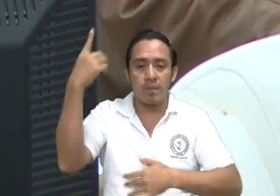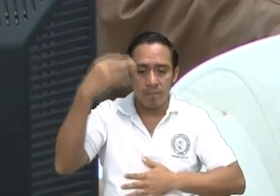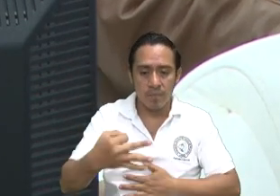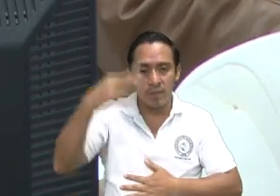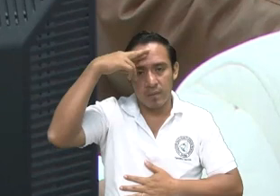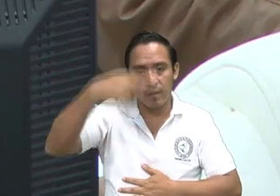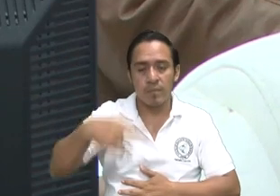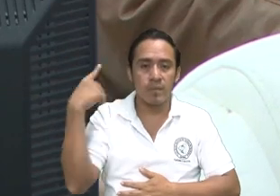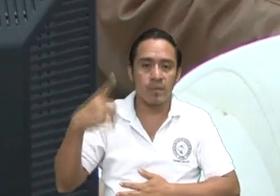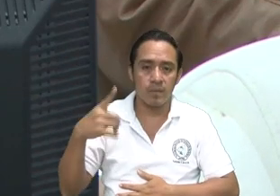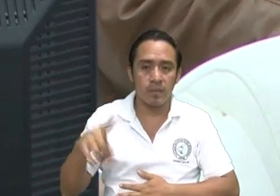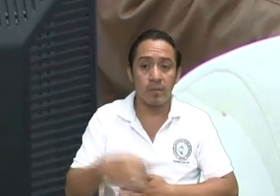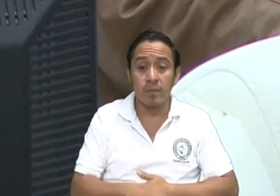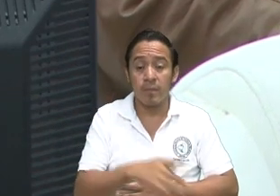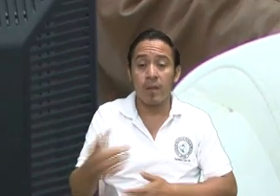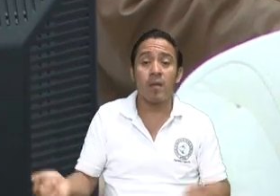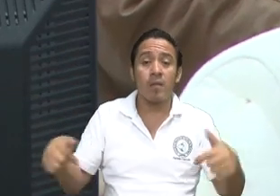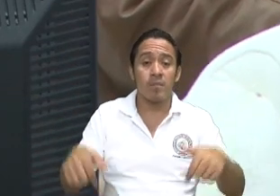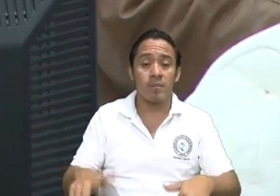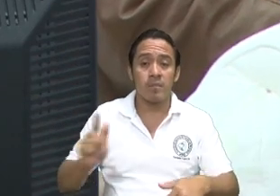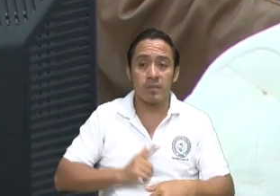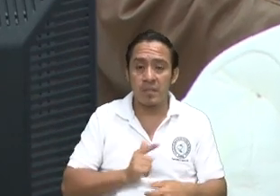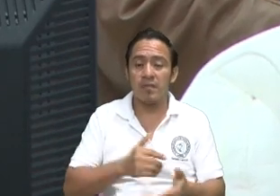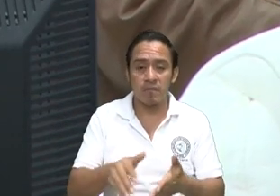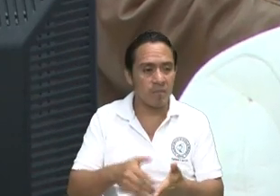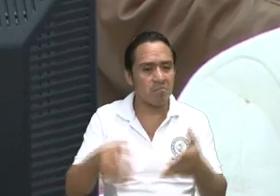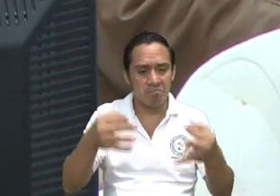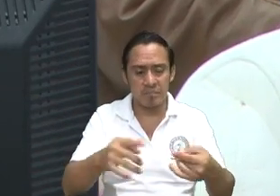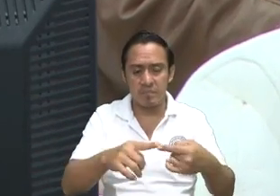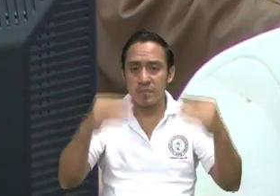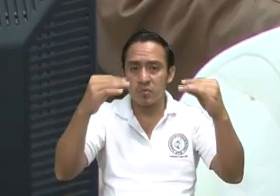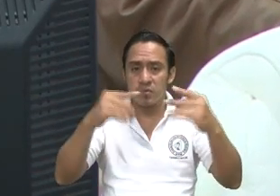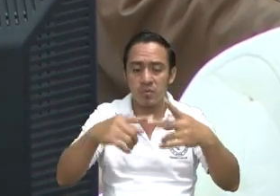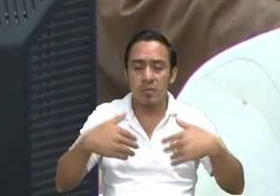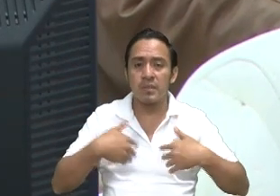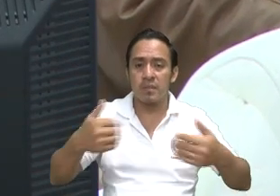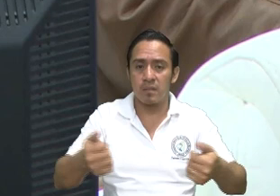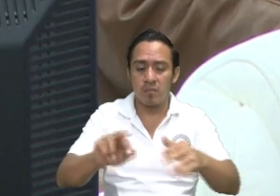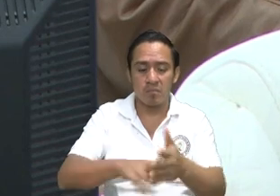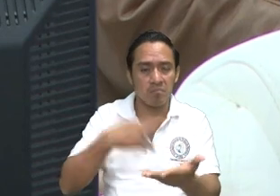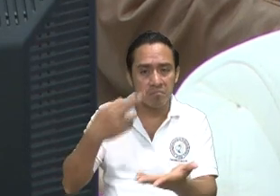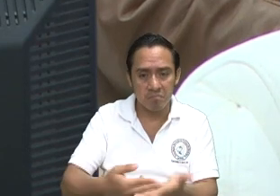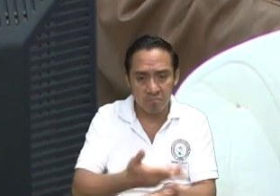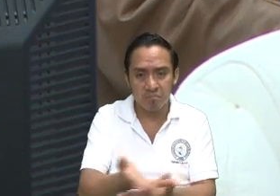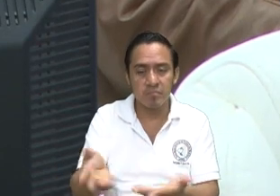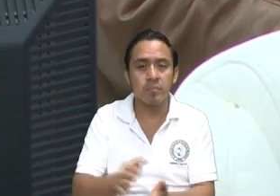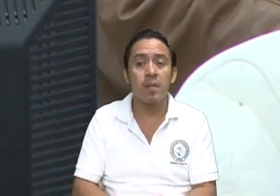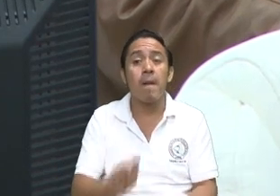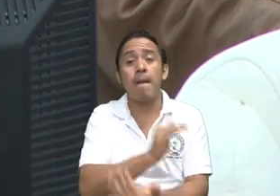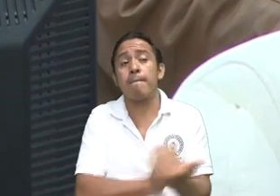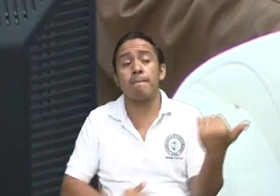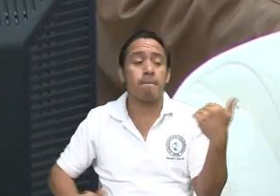los derechos del mismo, teniendo ahora acceso a educación y salud gratuita, teniendo más